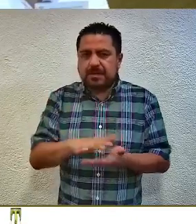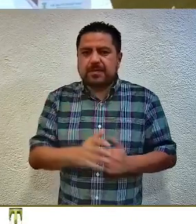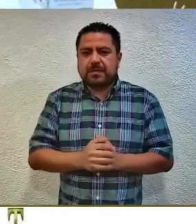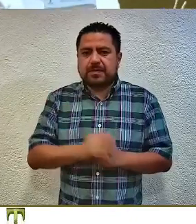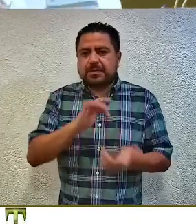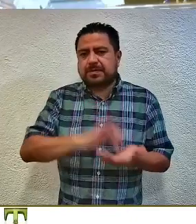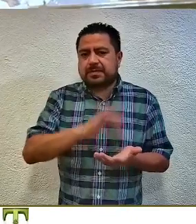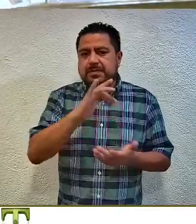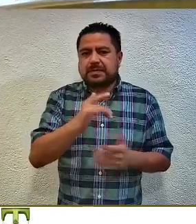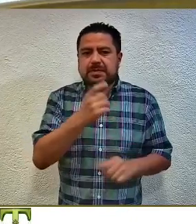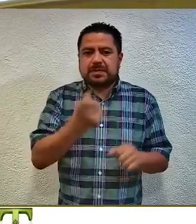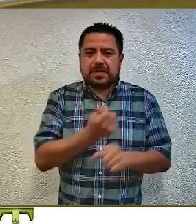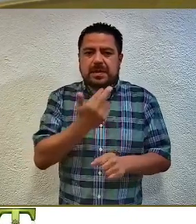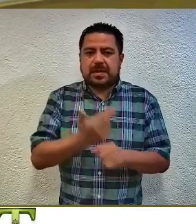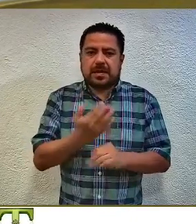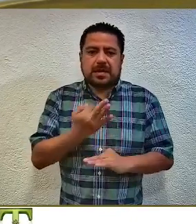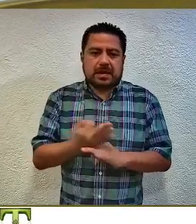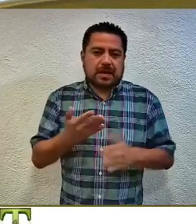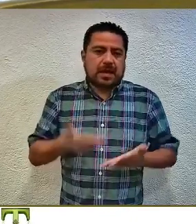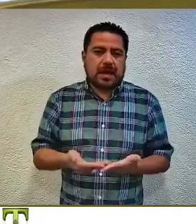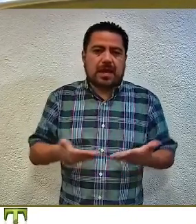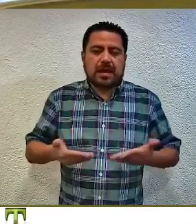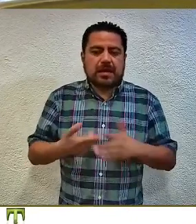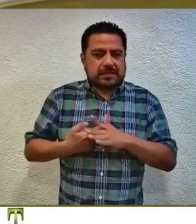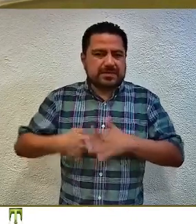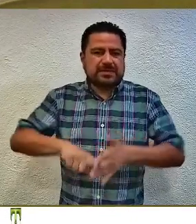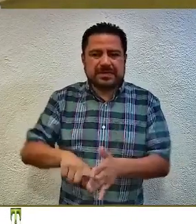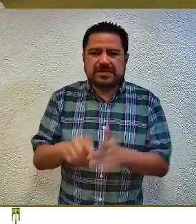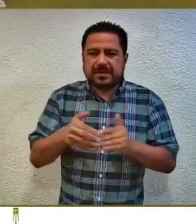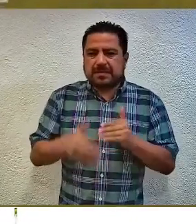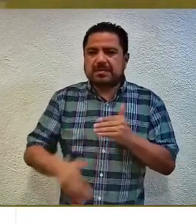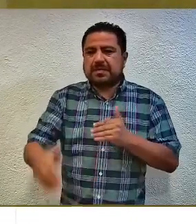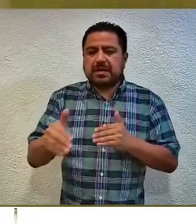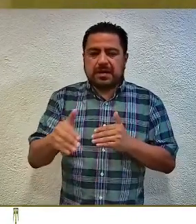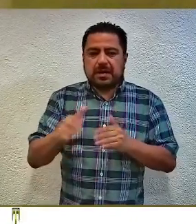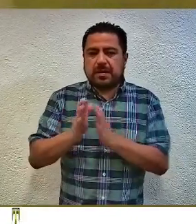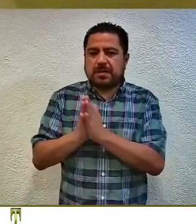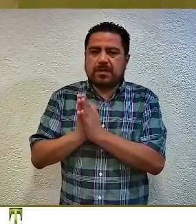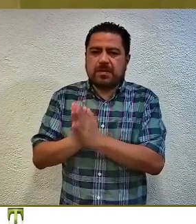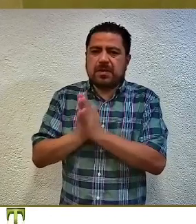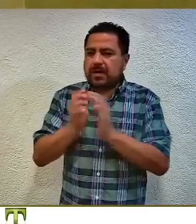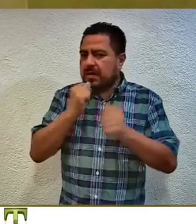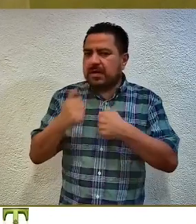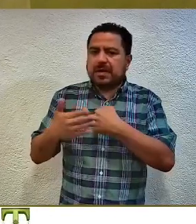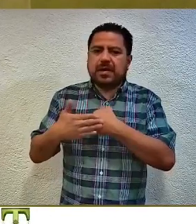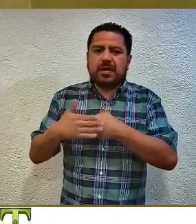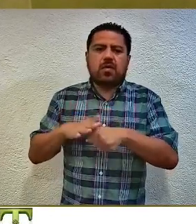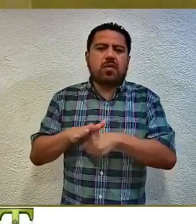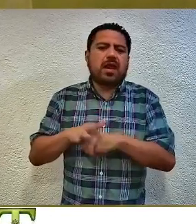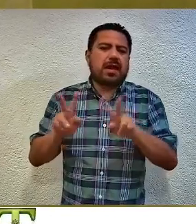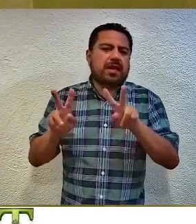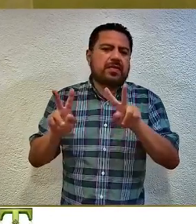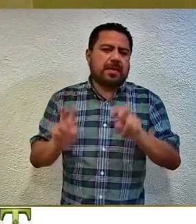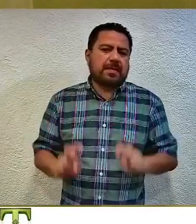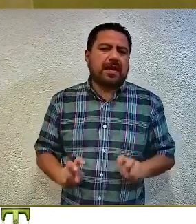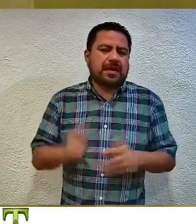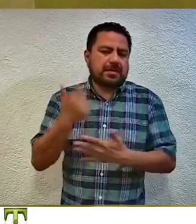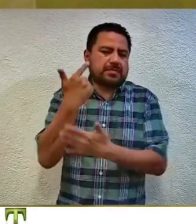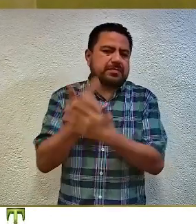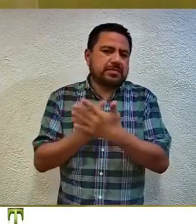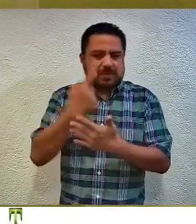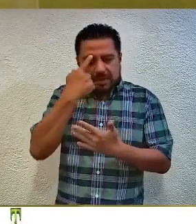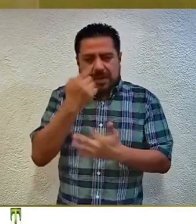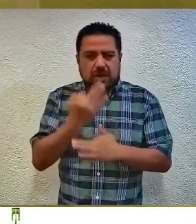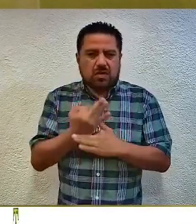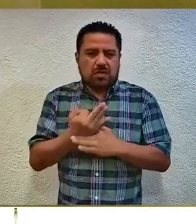Gracias, secretario. En consecuencia, se declara abierta la presente sesión. Le solicito nos informe cuáles son los asuntos listados para